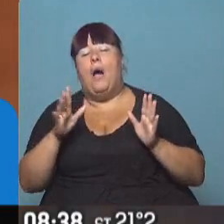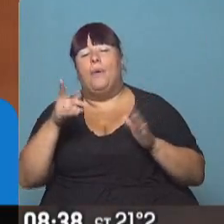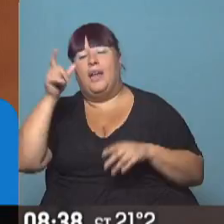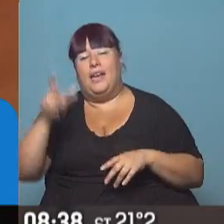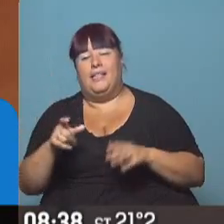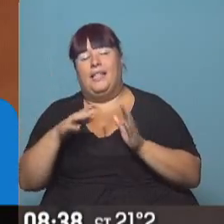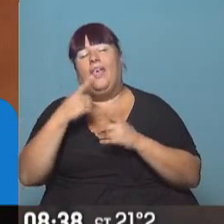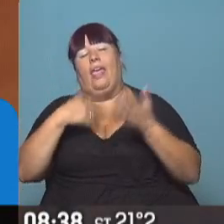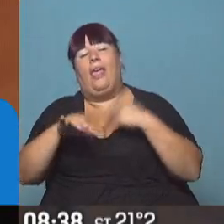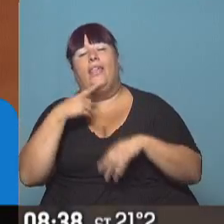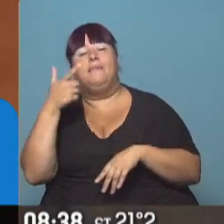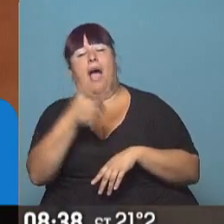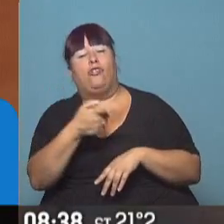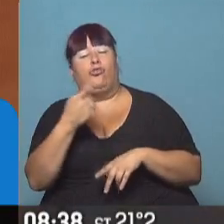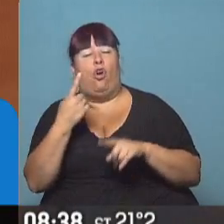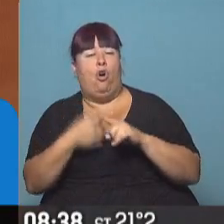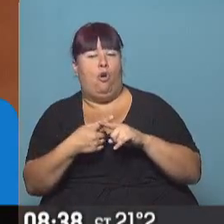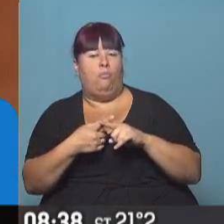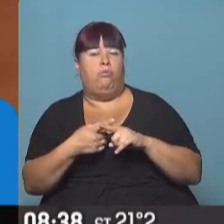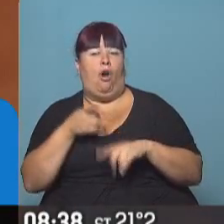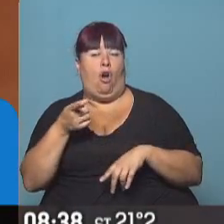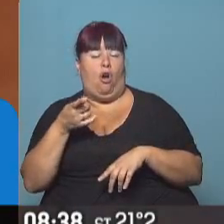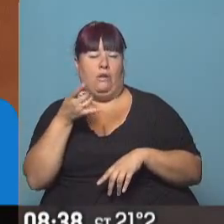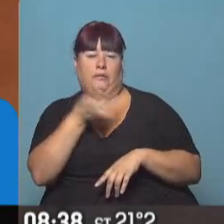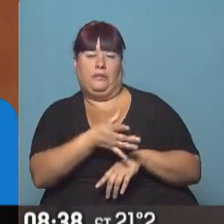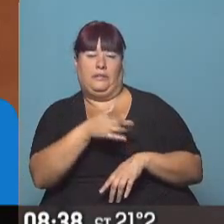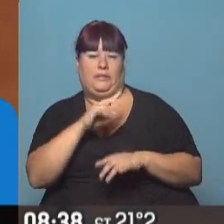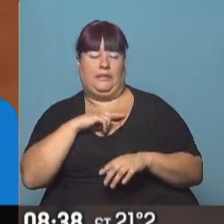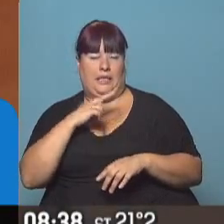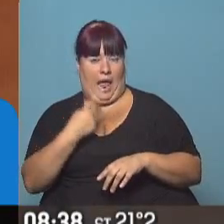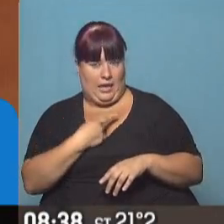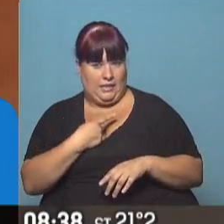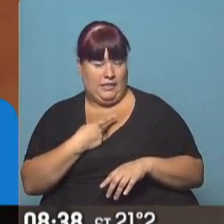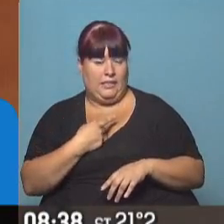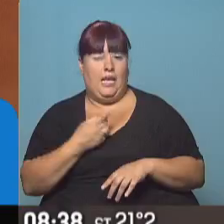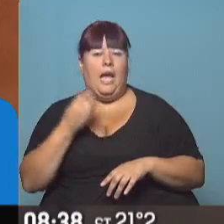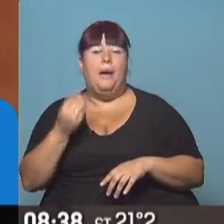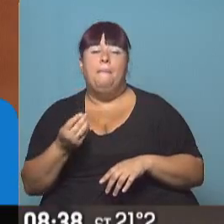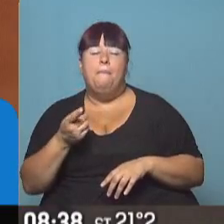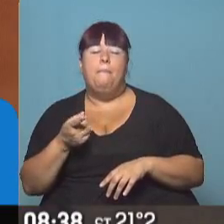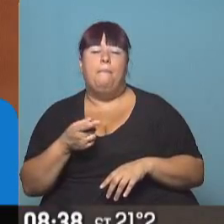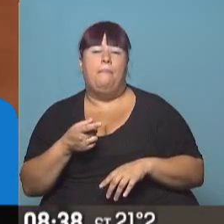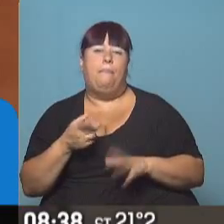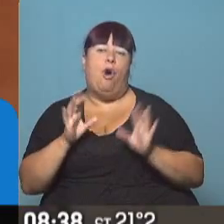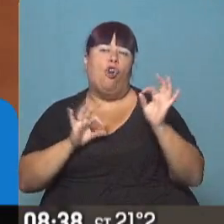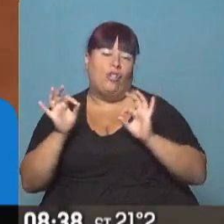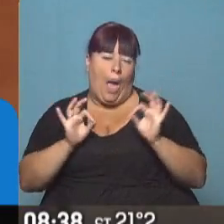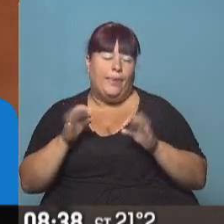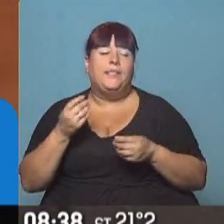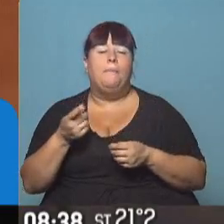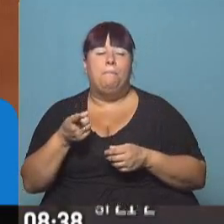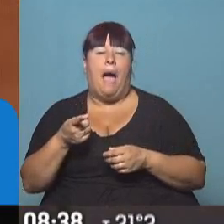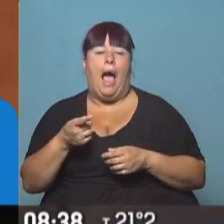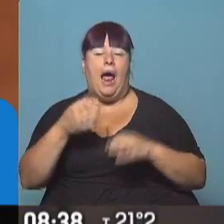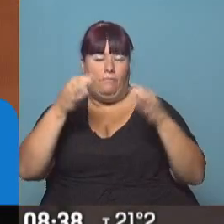este argumento de que el crimen se produjo por su condición de trans, ¿no? Para que o de travesti, para que